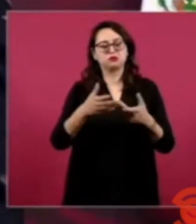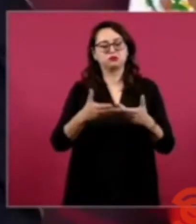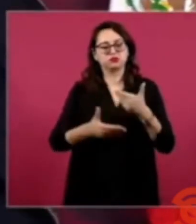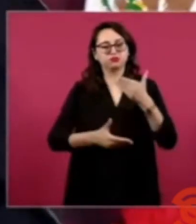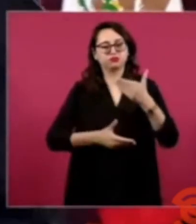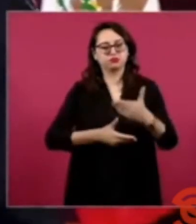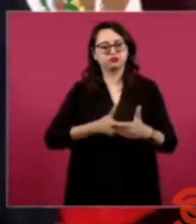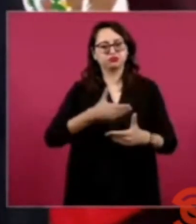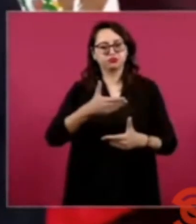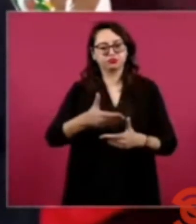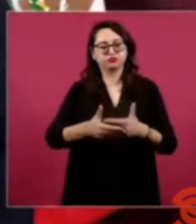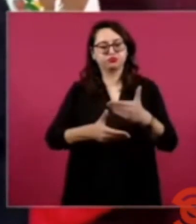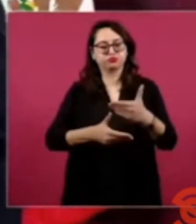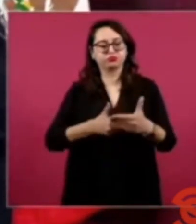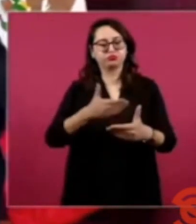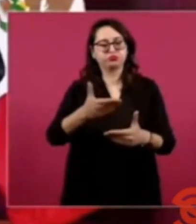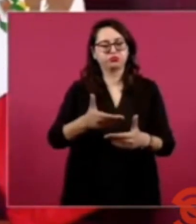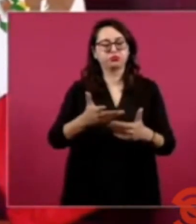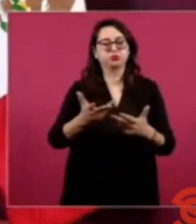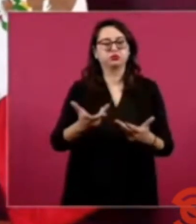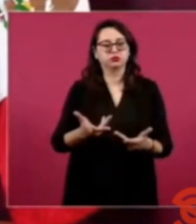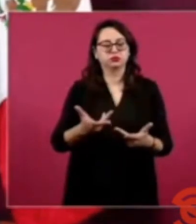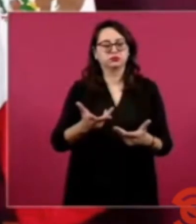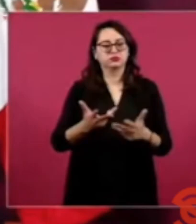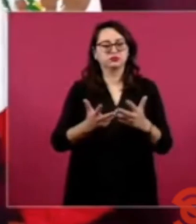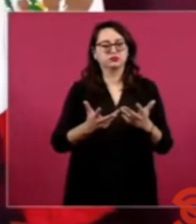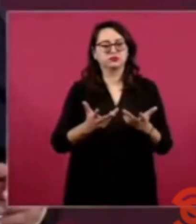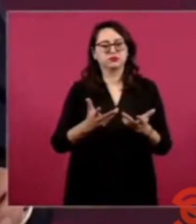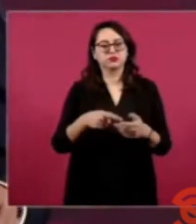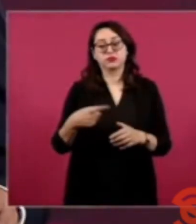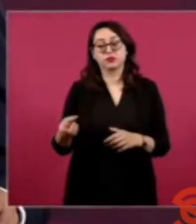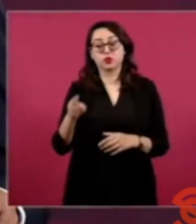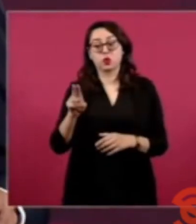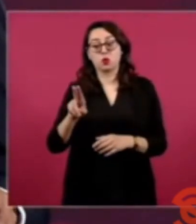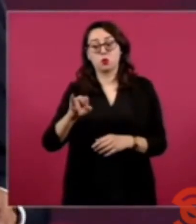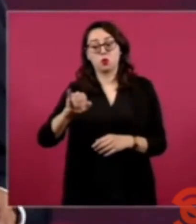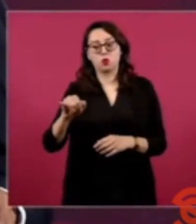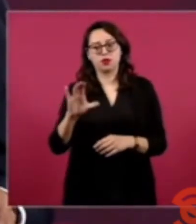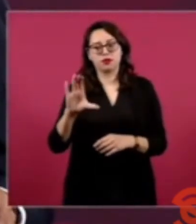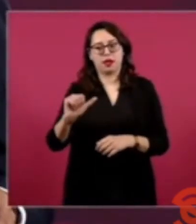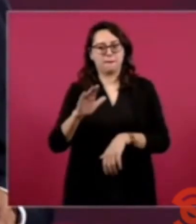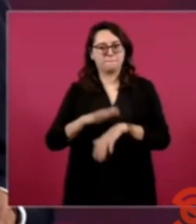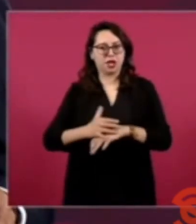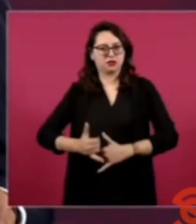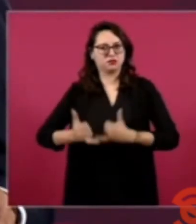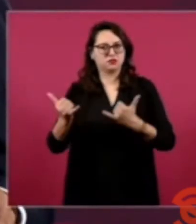Lo que no hubiese pasado con Mújica.